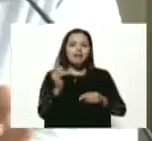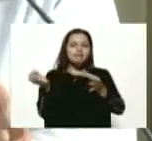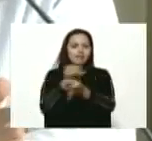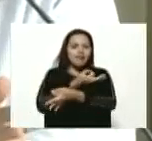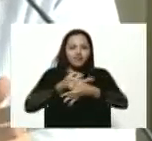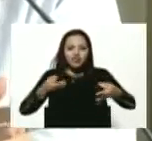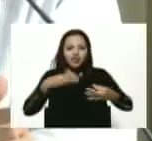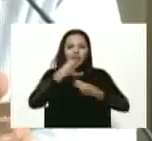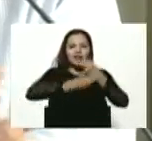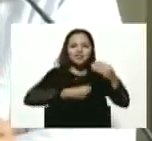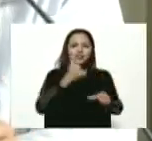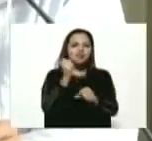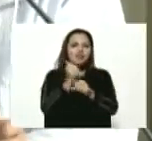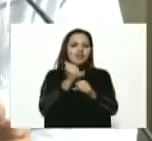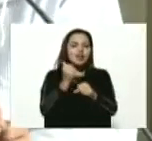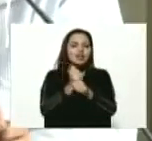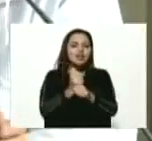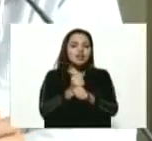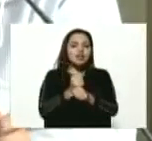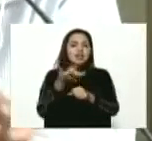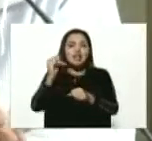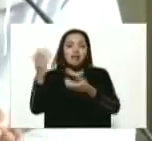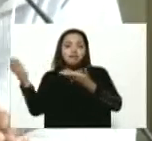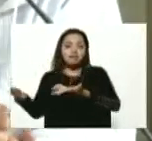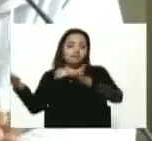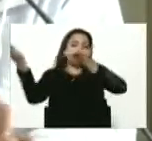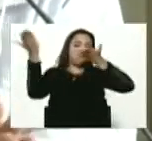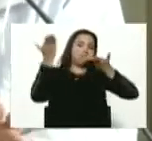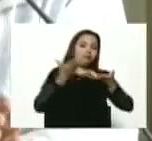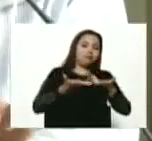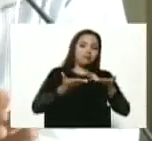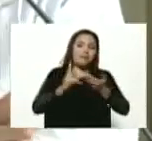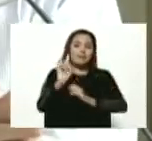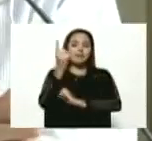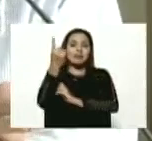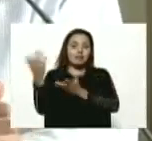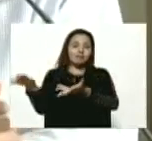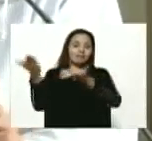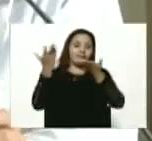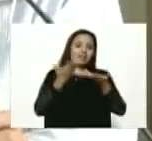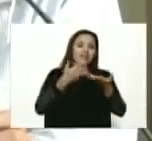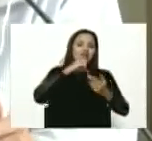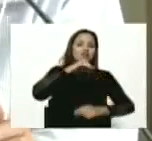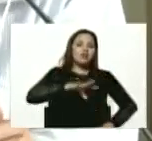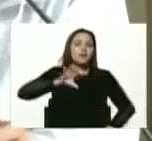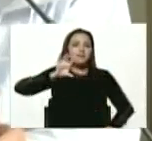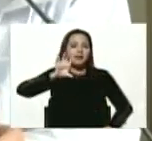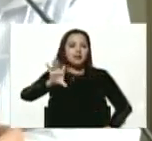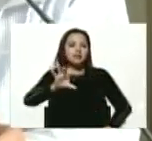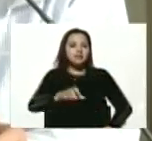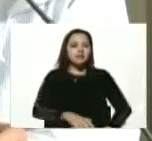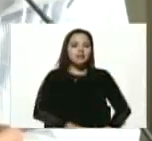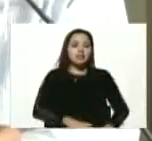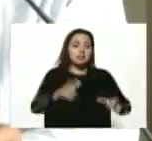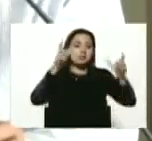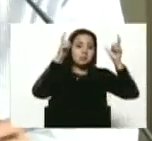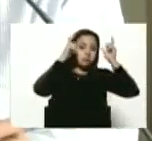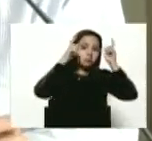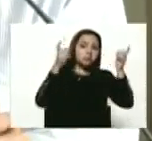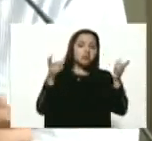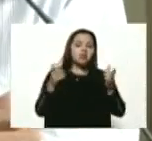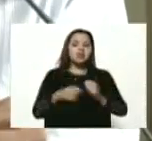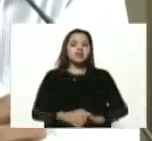perfeccionando y recientemente nos llegó una importación, la primera importación en la historia del país, de ovino y caprino en